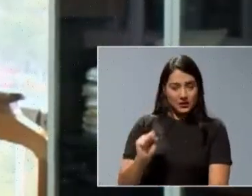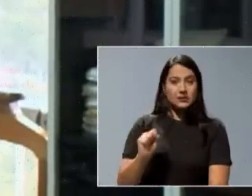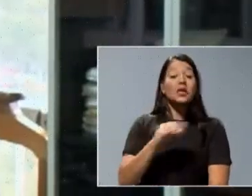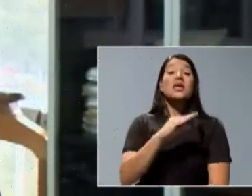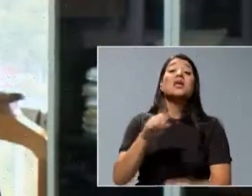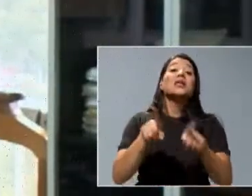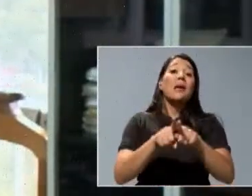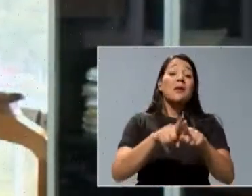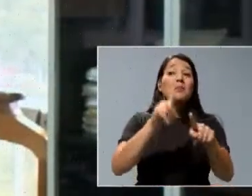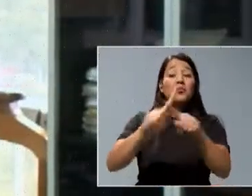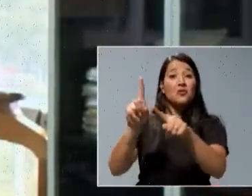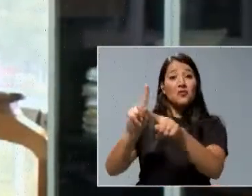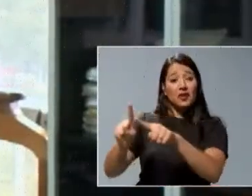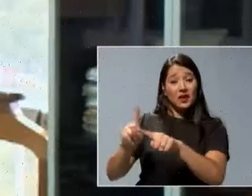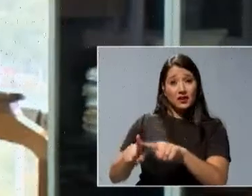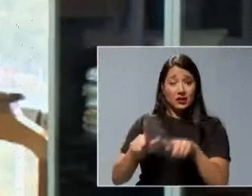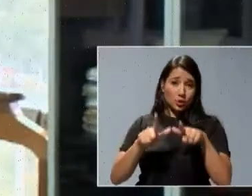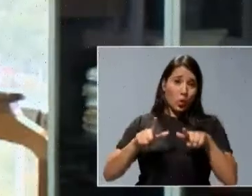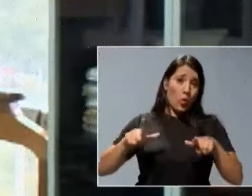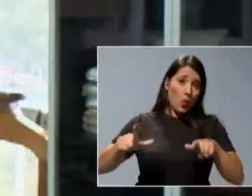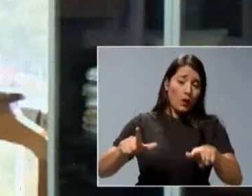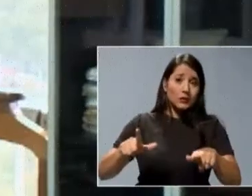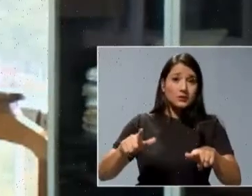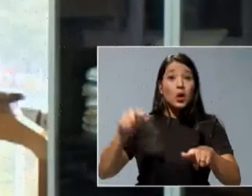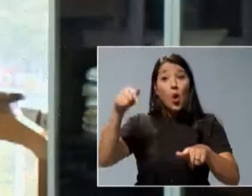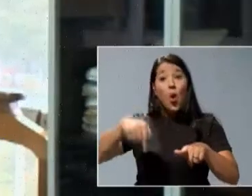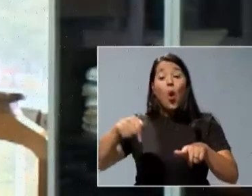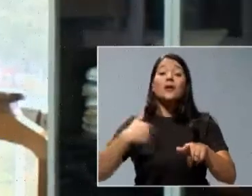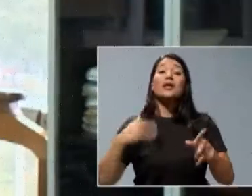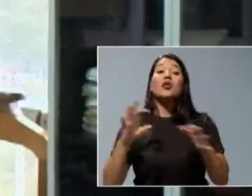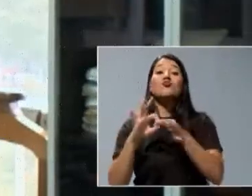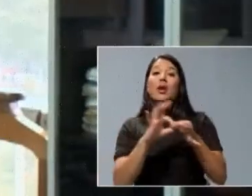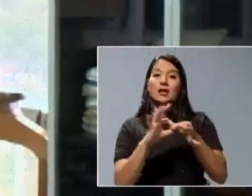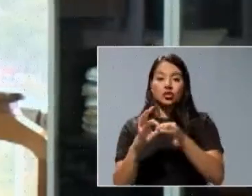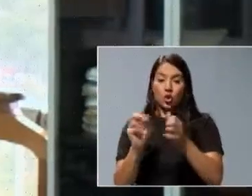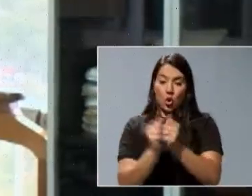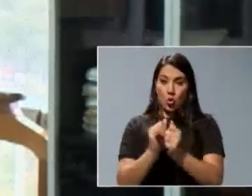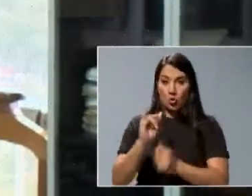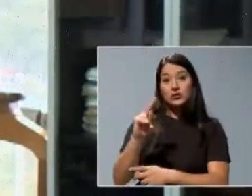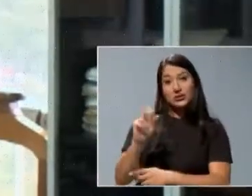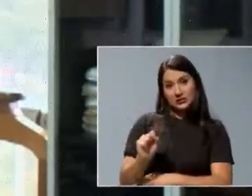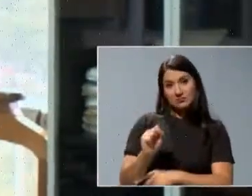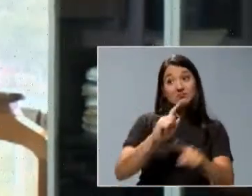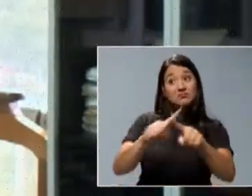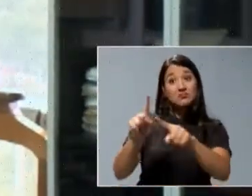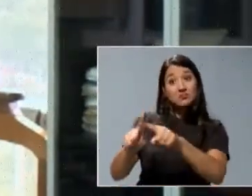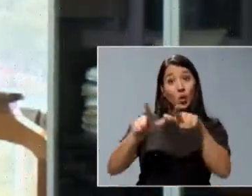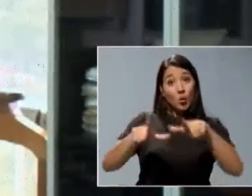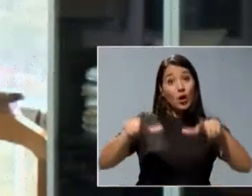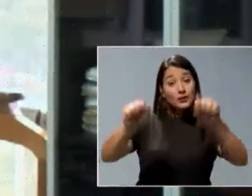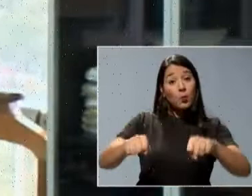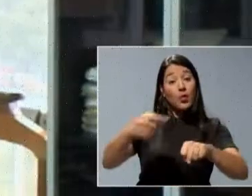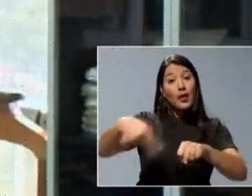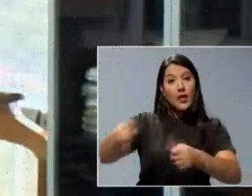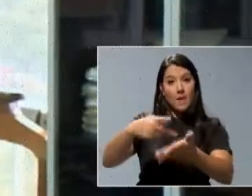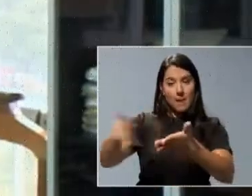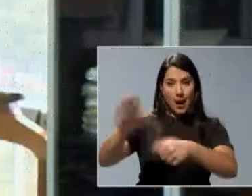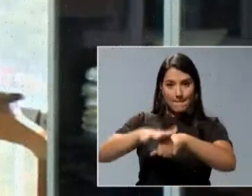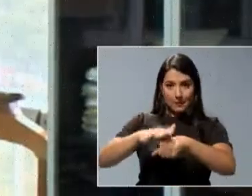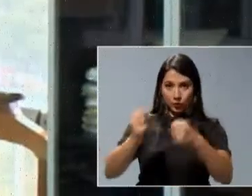los intermediarios que hoy tienen relación directa con el Instituto Nacional de Seguros. De igual forma, para